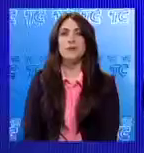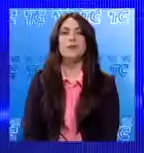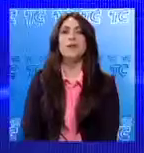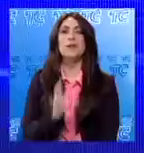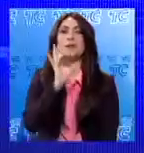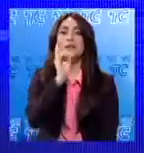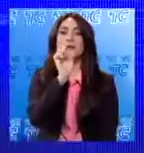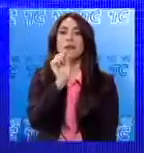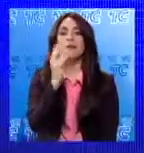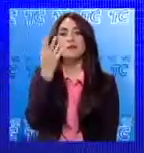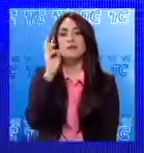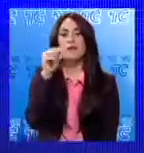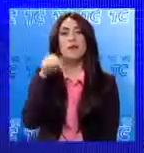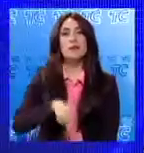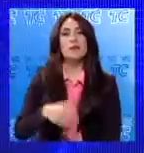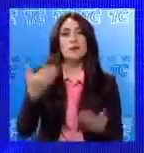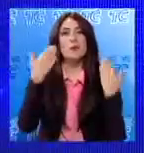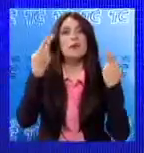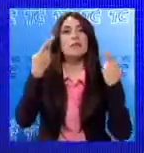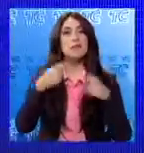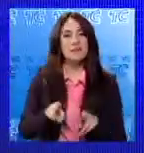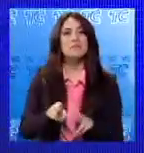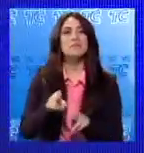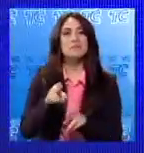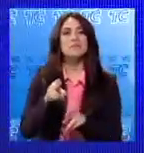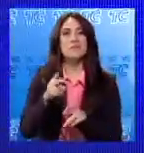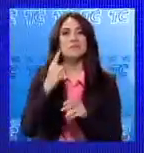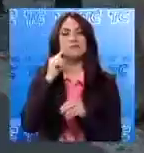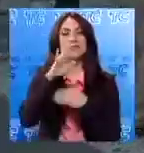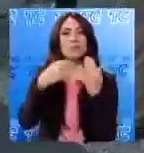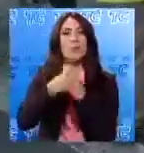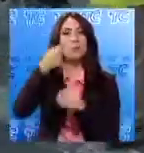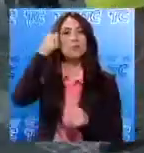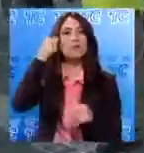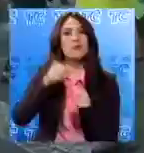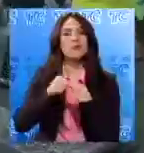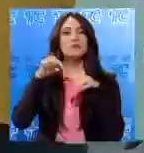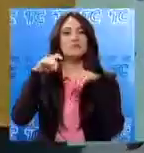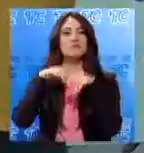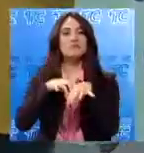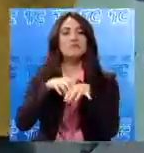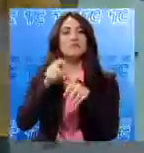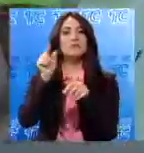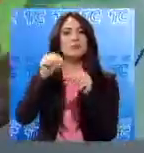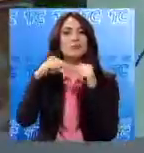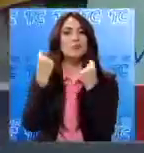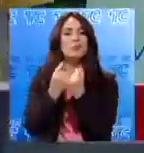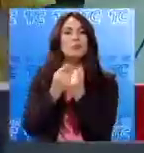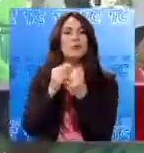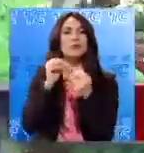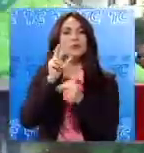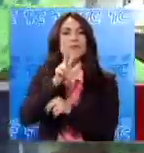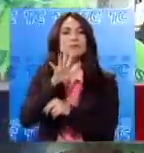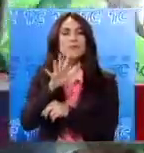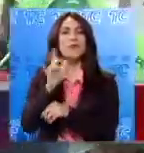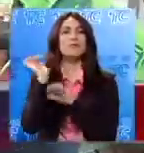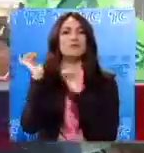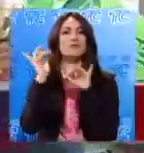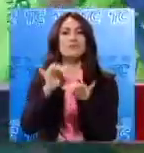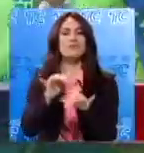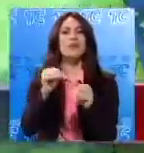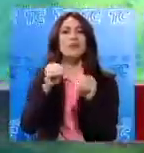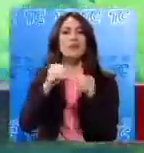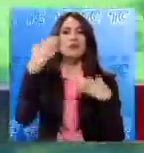16 minutos y también en Guayaquil se recordó el triunfo de la democracia del 30 de septiembre del 2010. Partidarios del movimiento Alianza País se concentraron en la